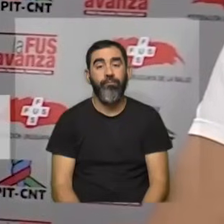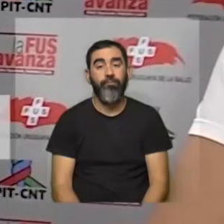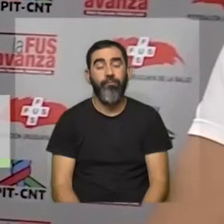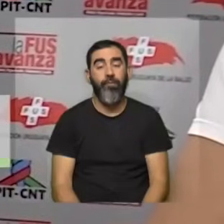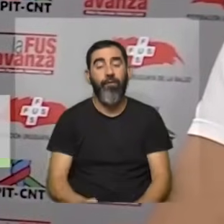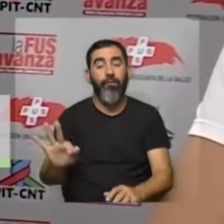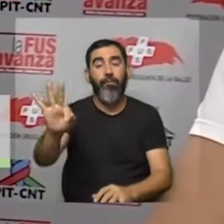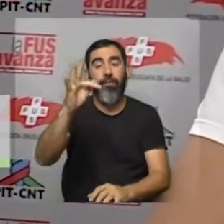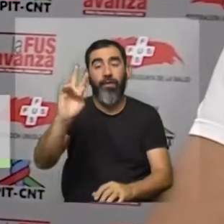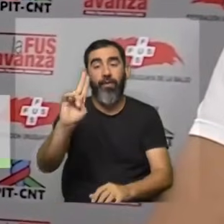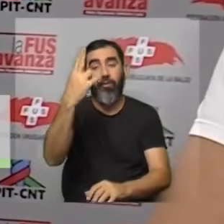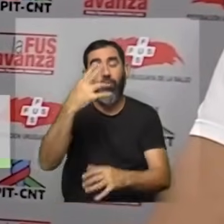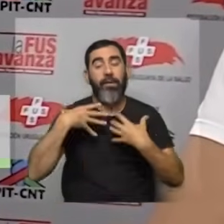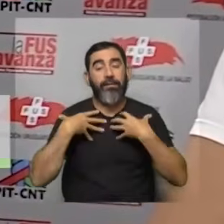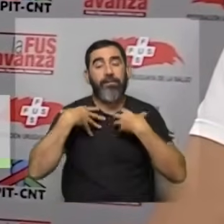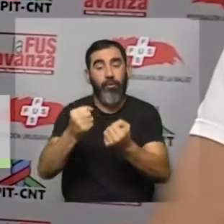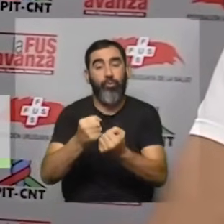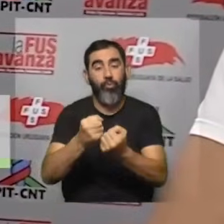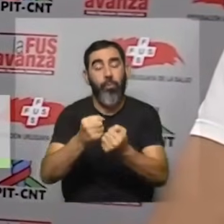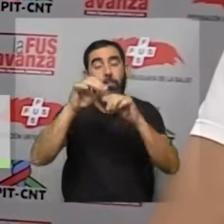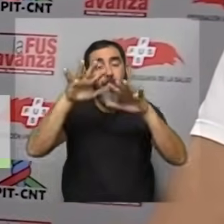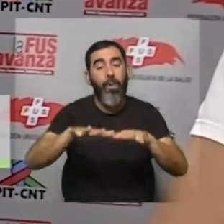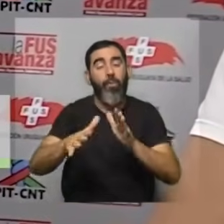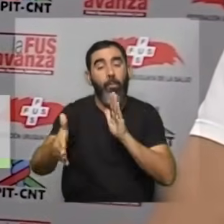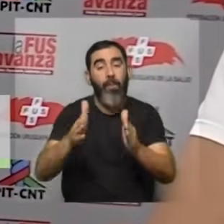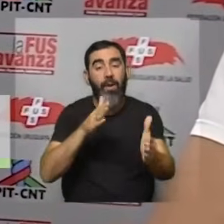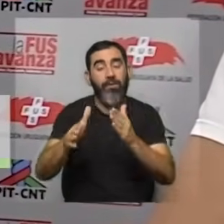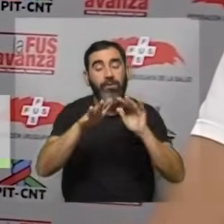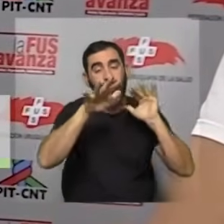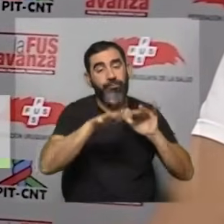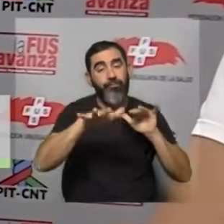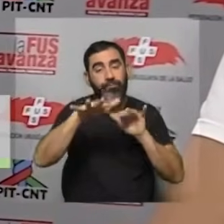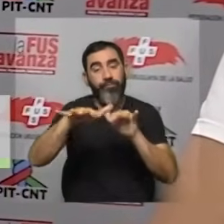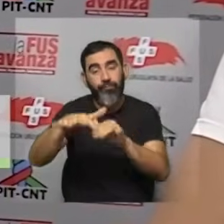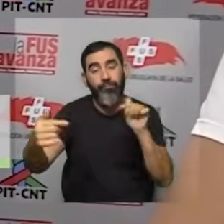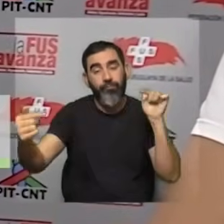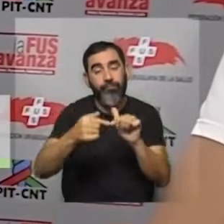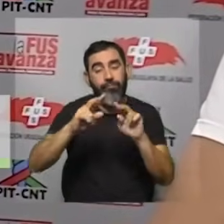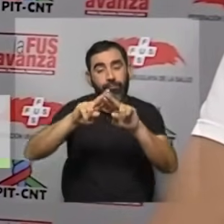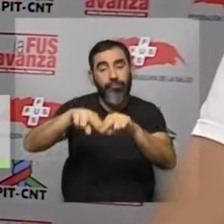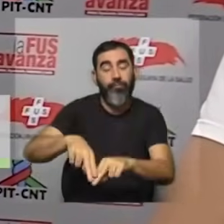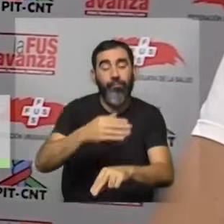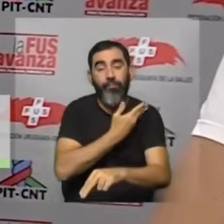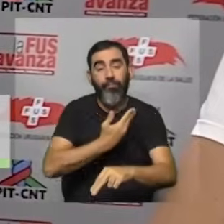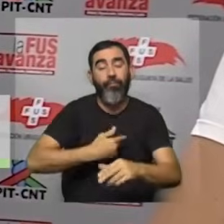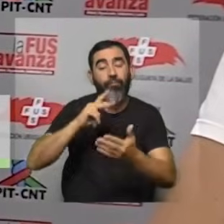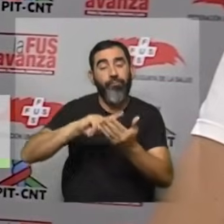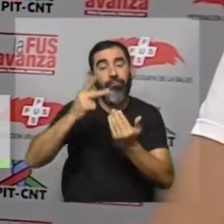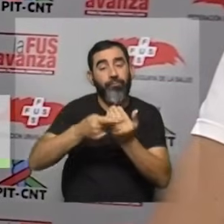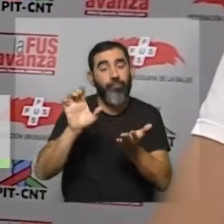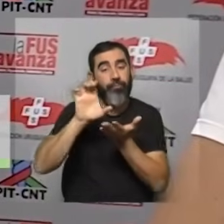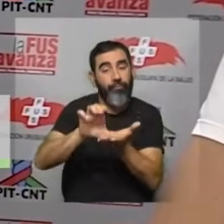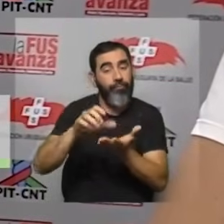La Federación Uruguaya de la Salud realizará un paro parcial con movilización contra el veto presidencial al proyecto de ley